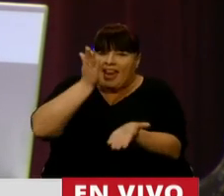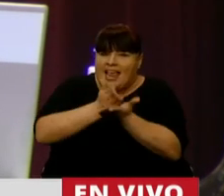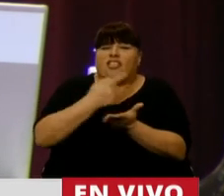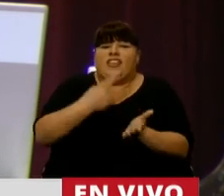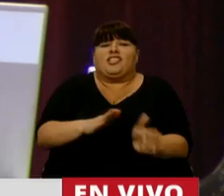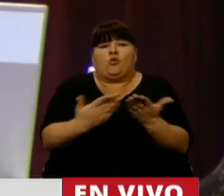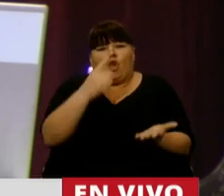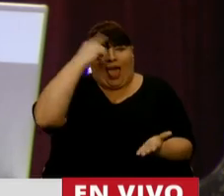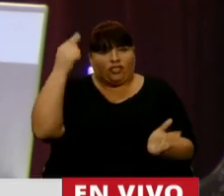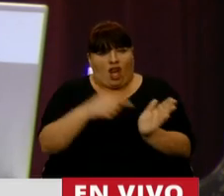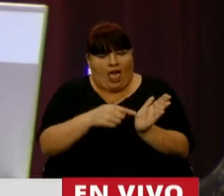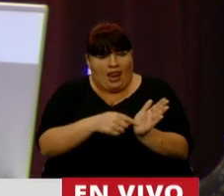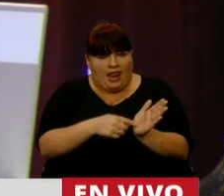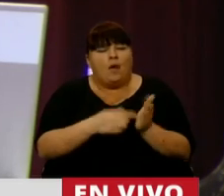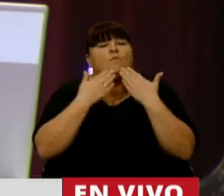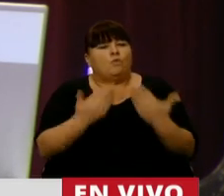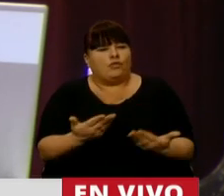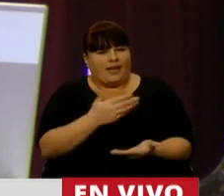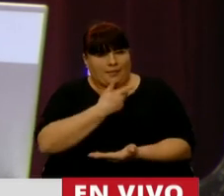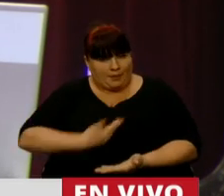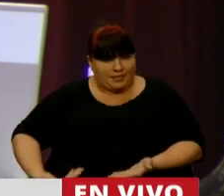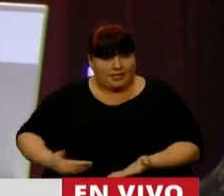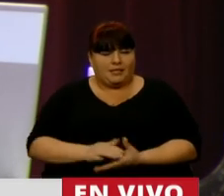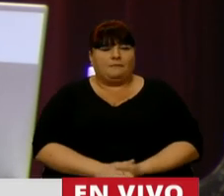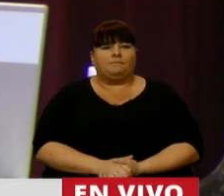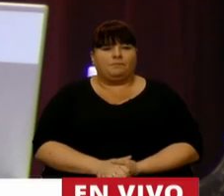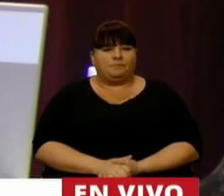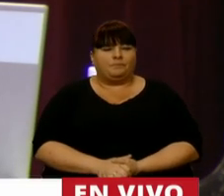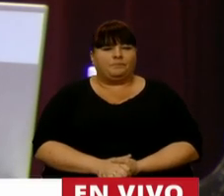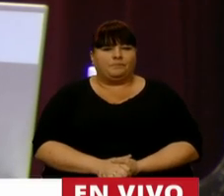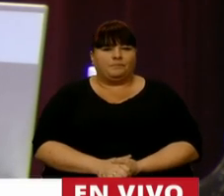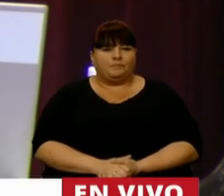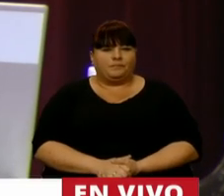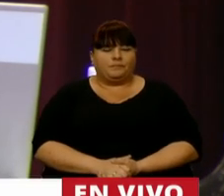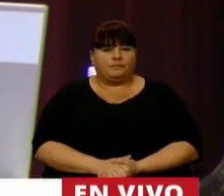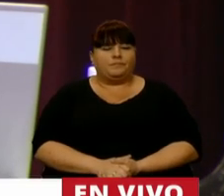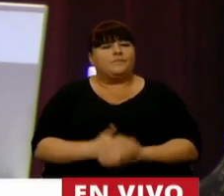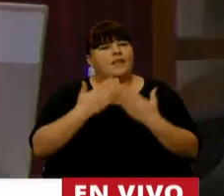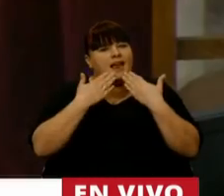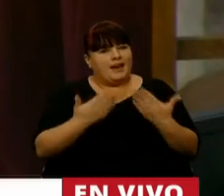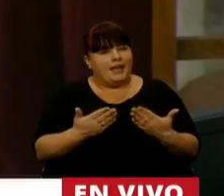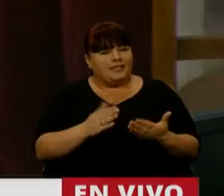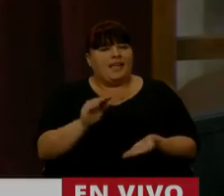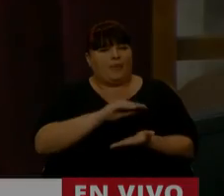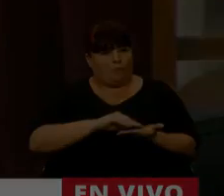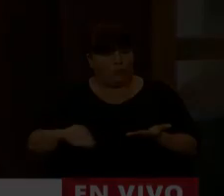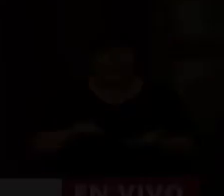lo marca nuestra Constitución Nacional. Muchas gracias, señor presidente. Gracias, diputada.